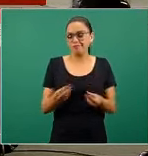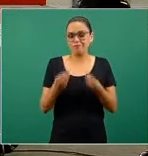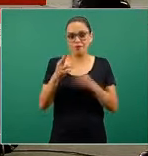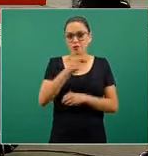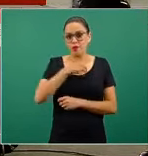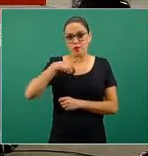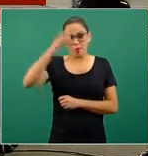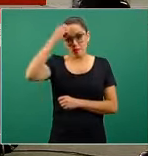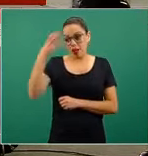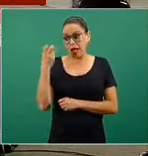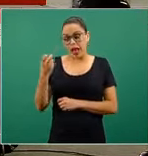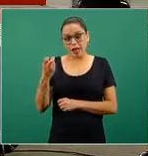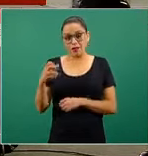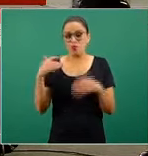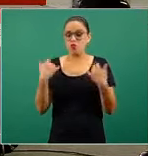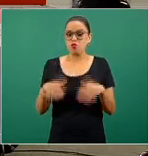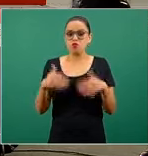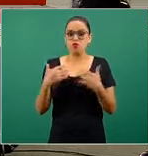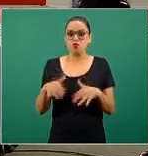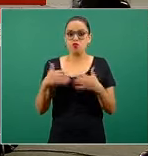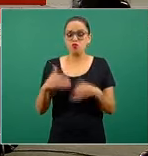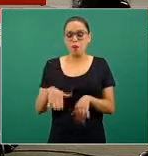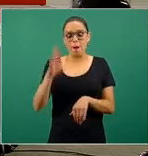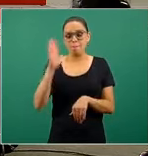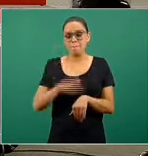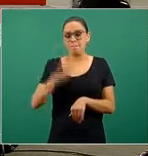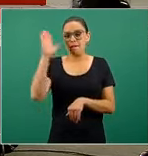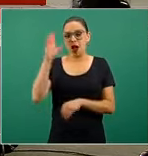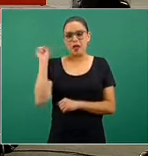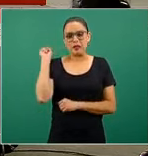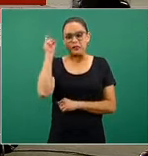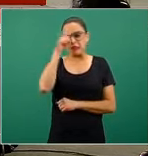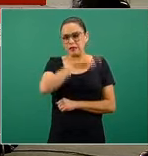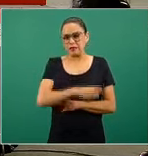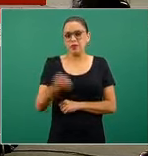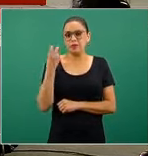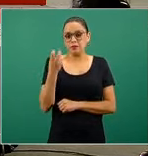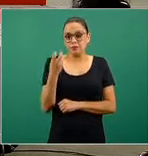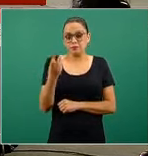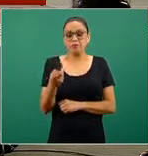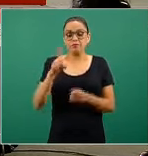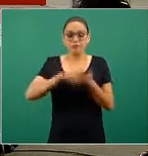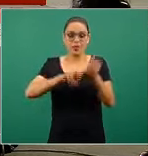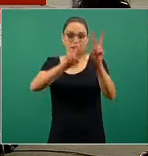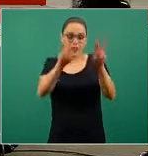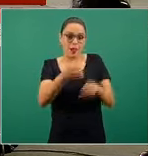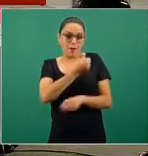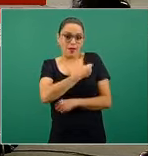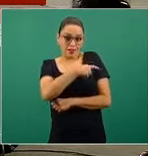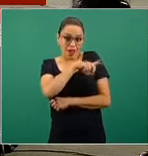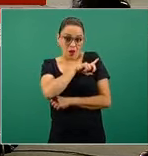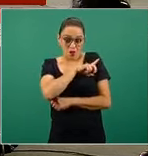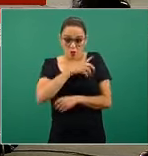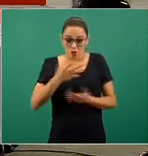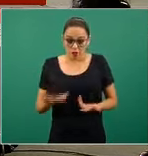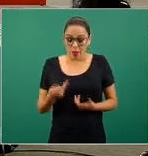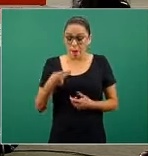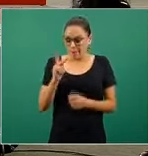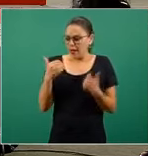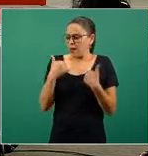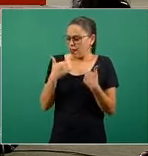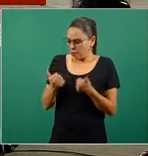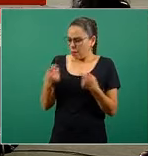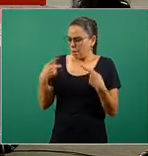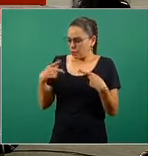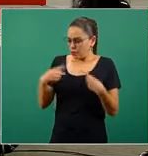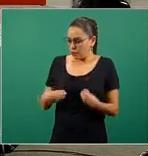el determinante más importante de los desenlaces en salud, y por eso, aunque entendemos que para las personas que viven